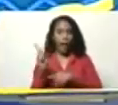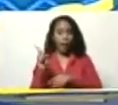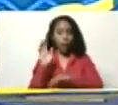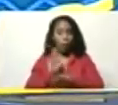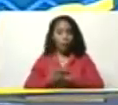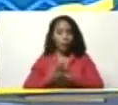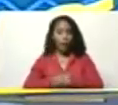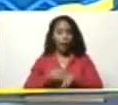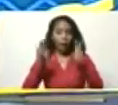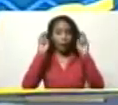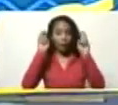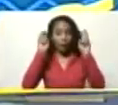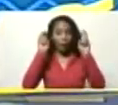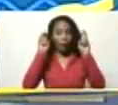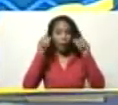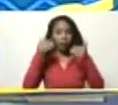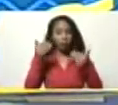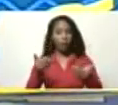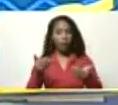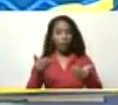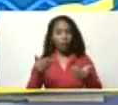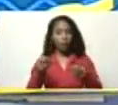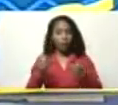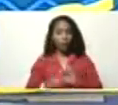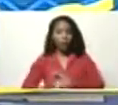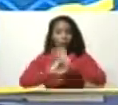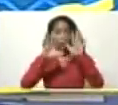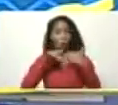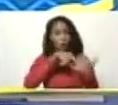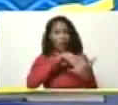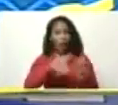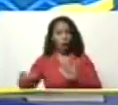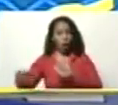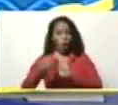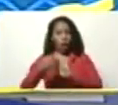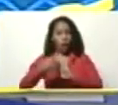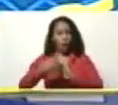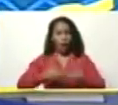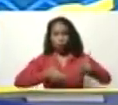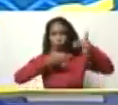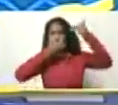marco de la declarada guerra contra el terrorismo.